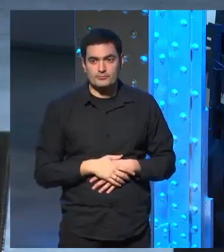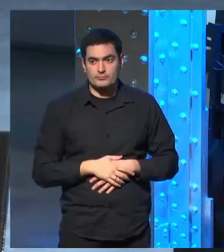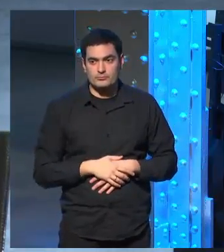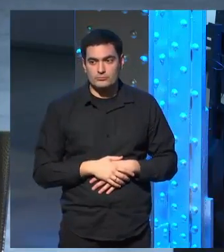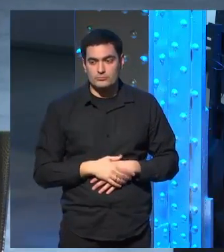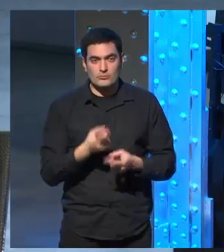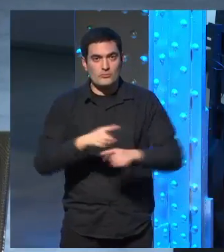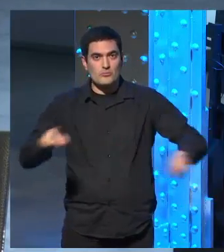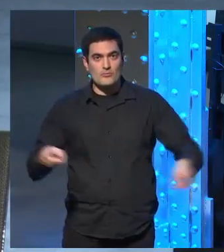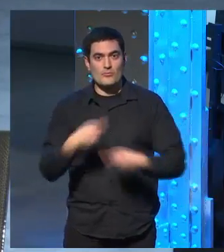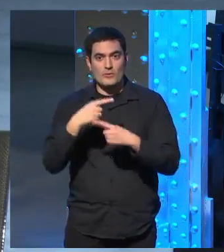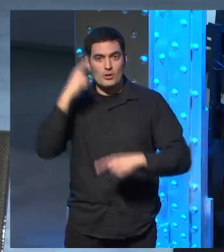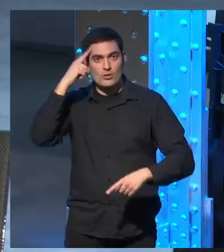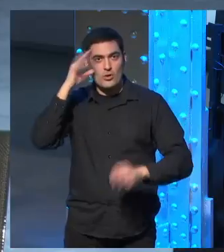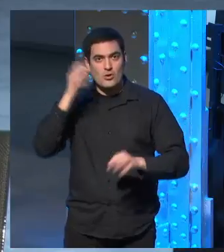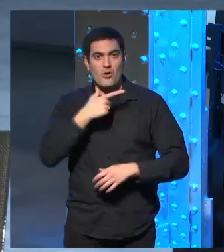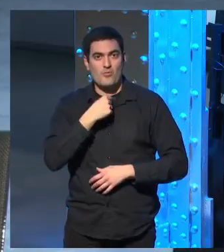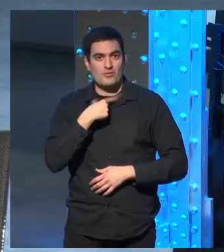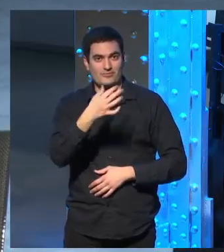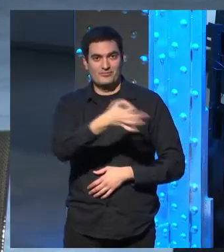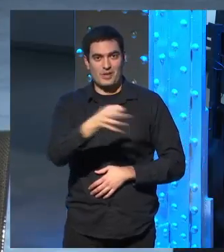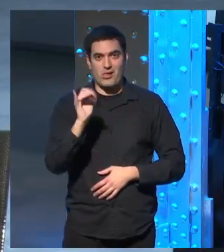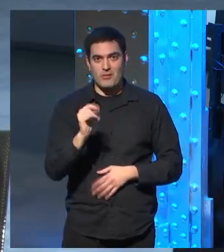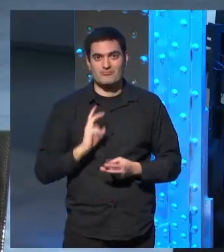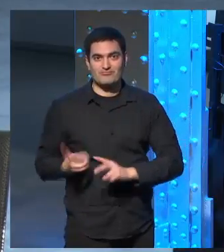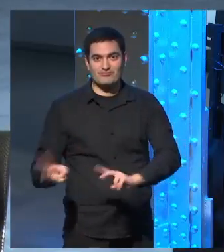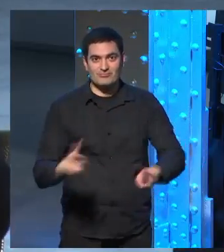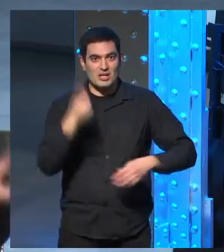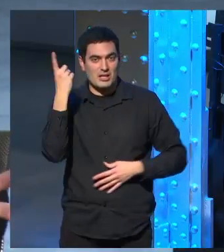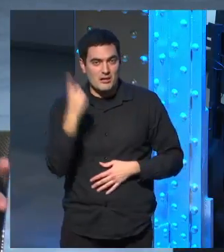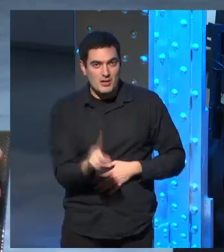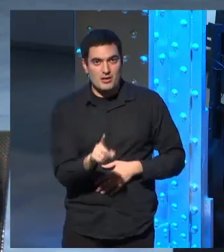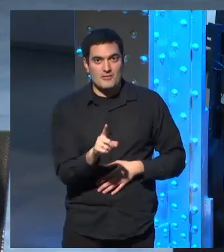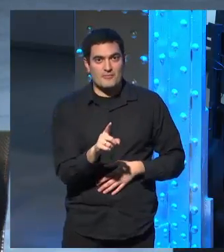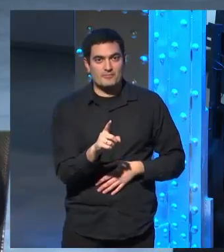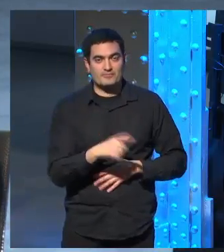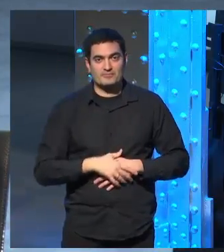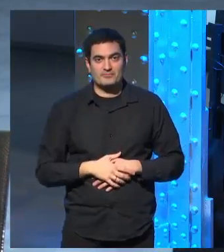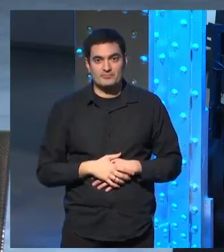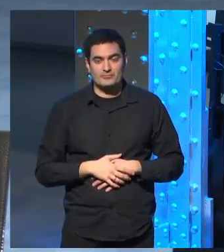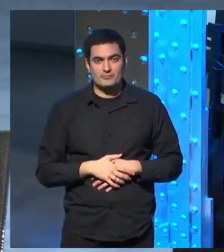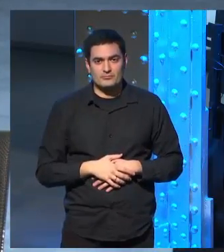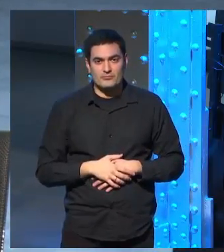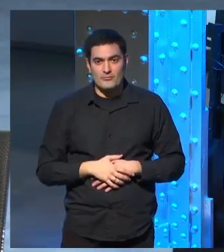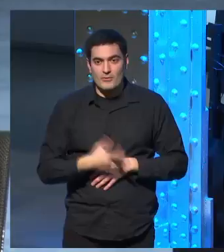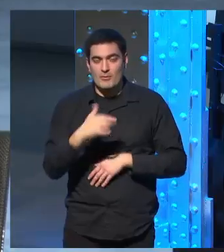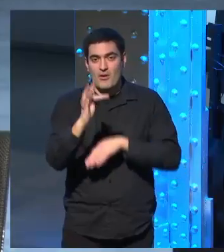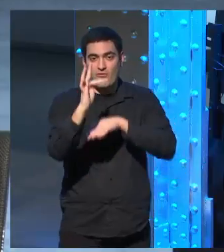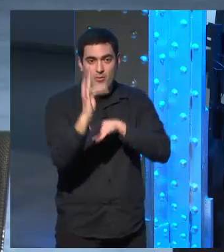es música también que tiene un sentido del humor excepcional, ¿no? Y una vitalidad fresquísima. Y la elegía es un canto